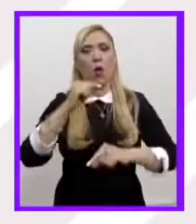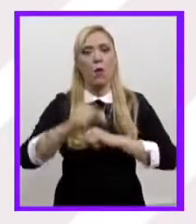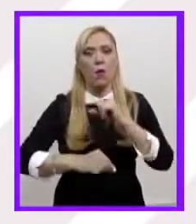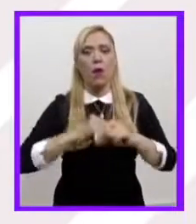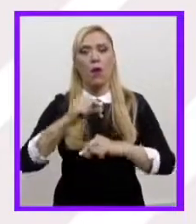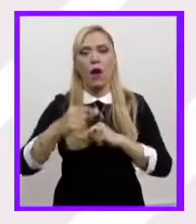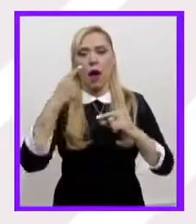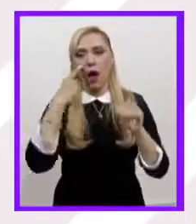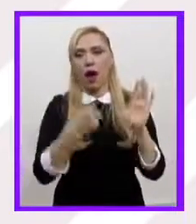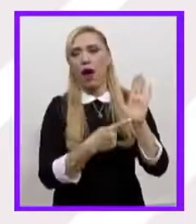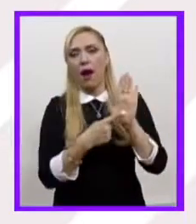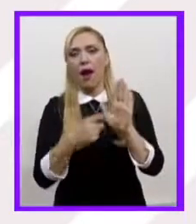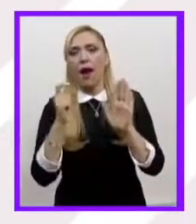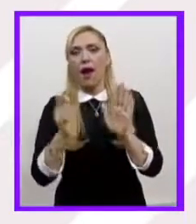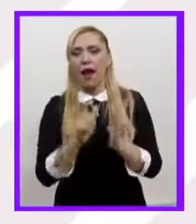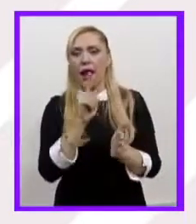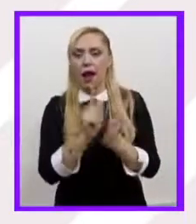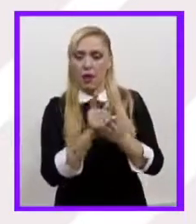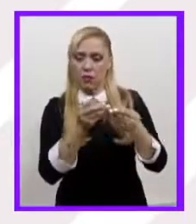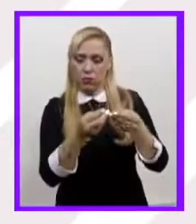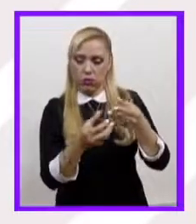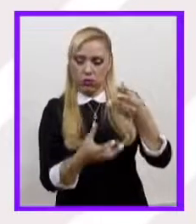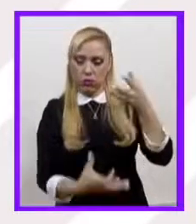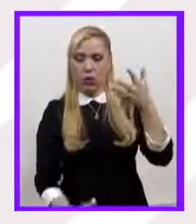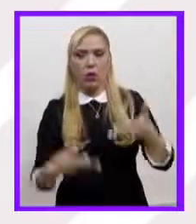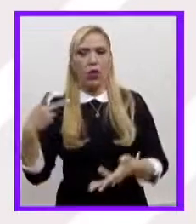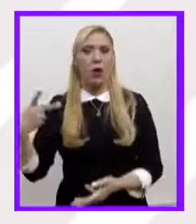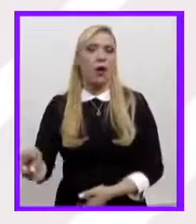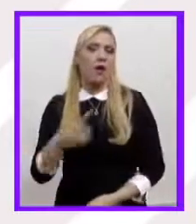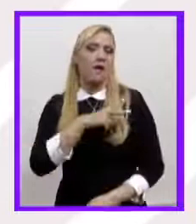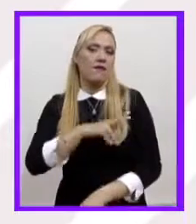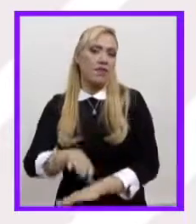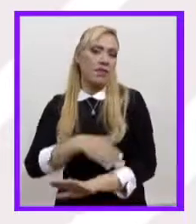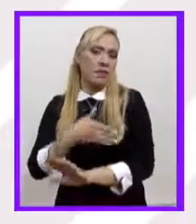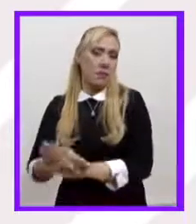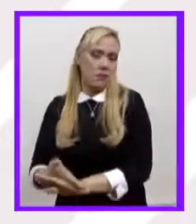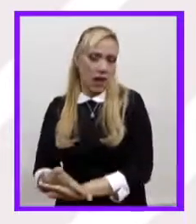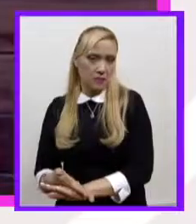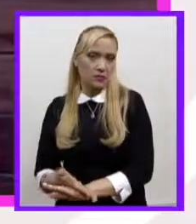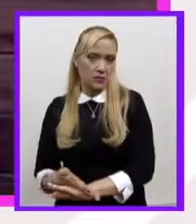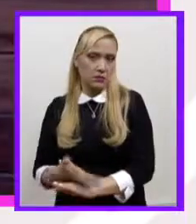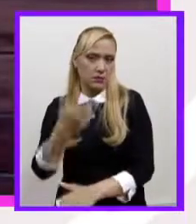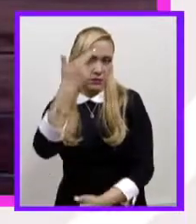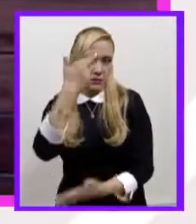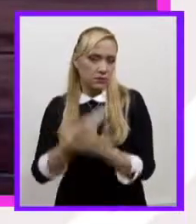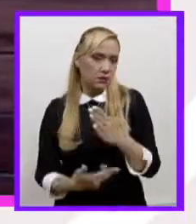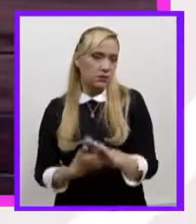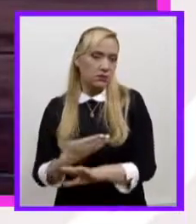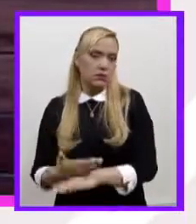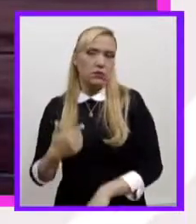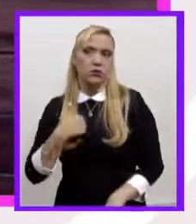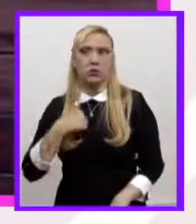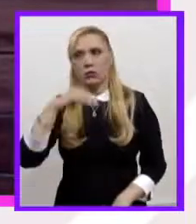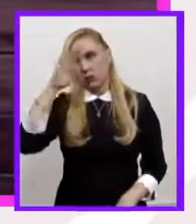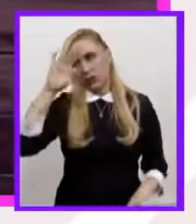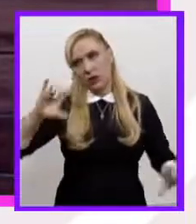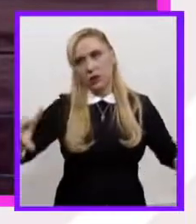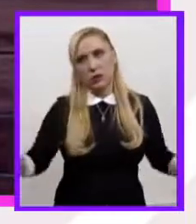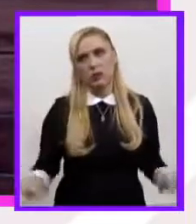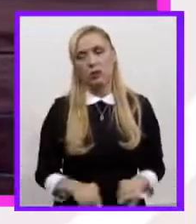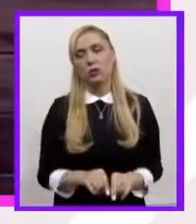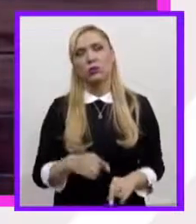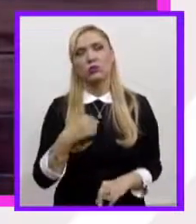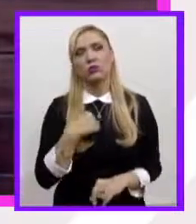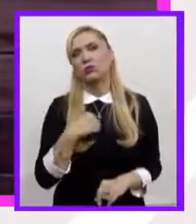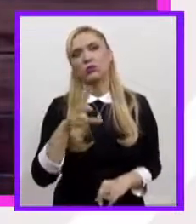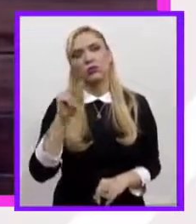hacer un corpus de derecho de las víctimas. Entonces yo, en conclusión, diría que para mí no